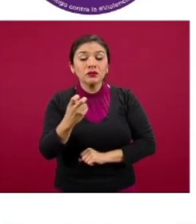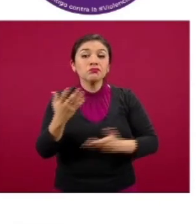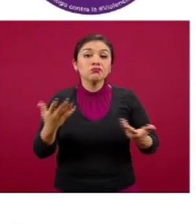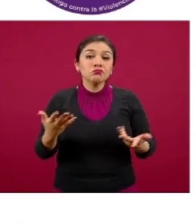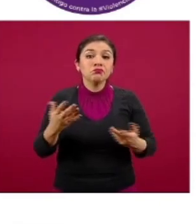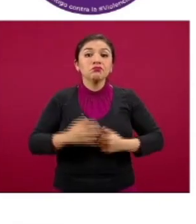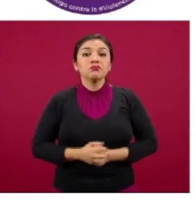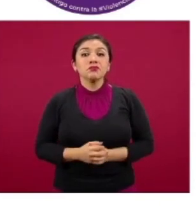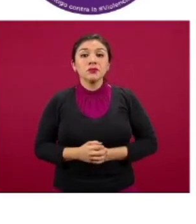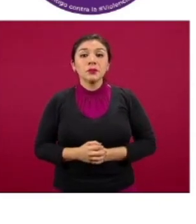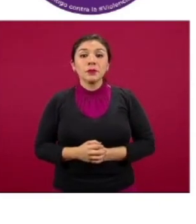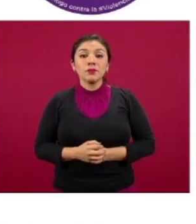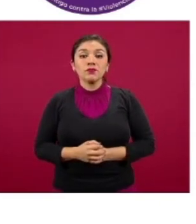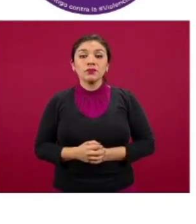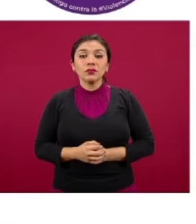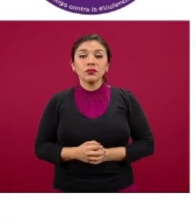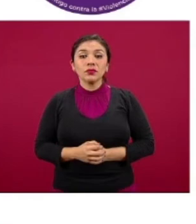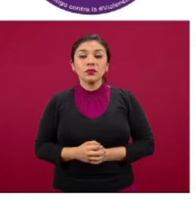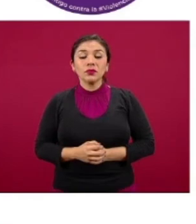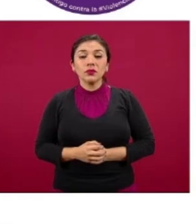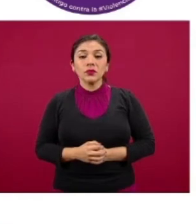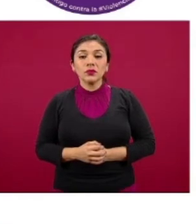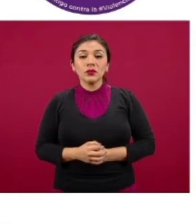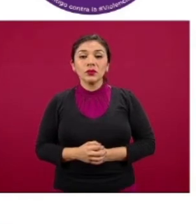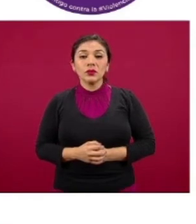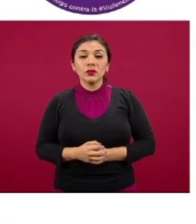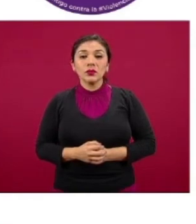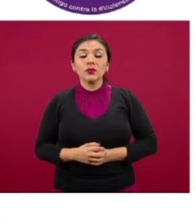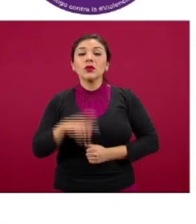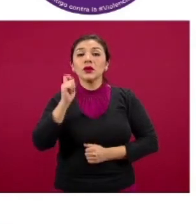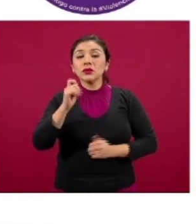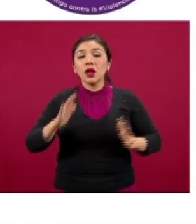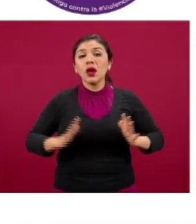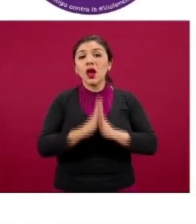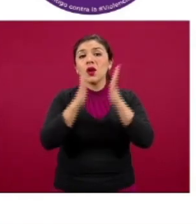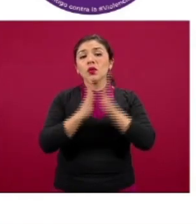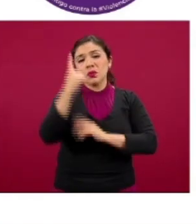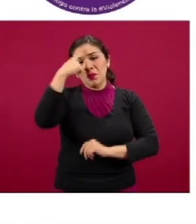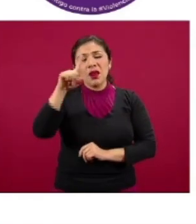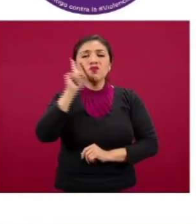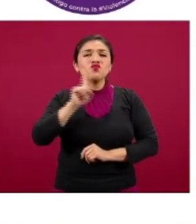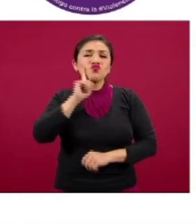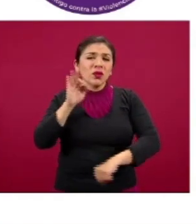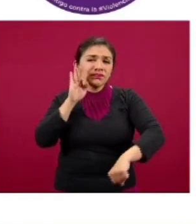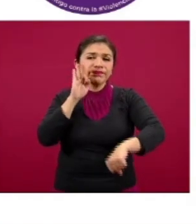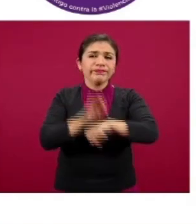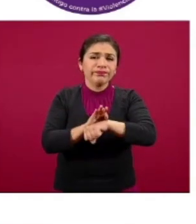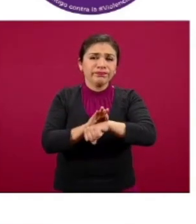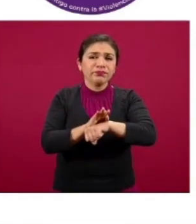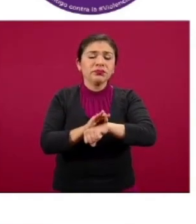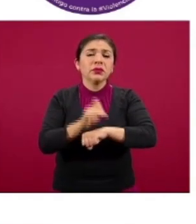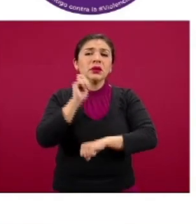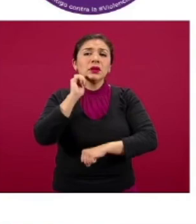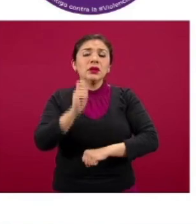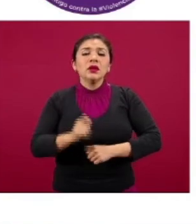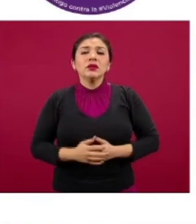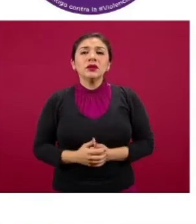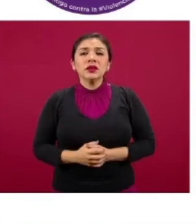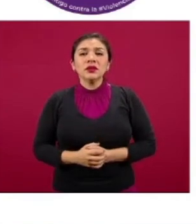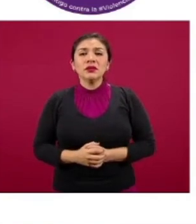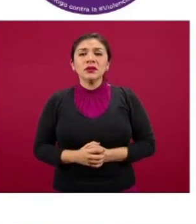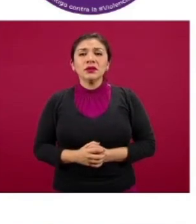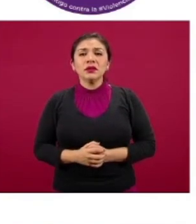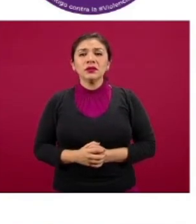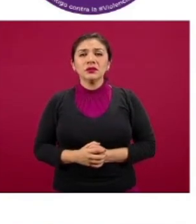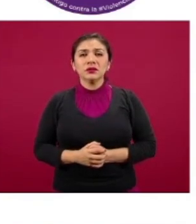primero, el Encuentro Feminista Latinoamericano decretó que el 25 de noviembre fue el